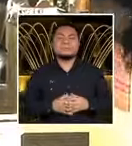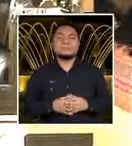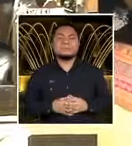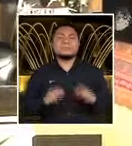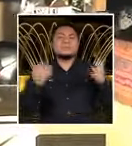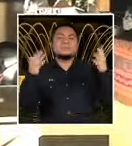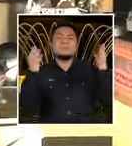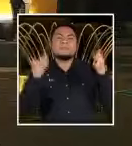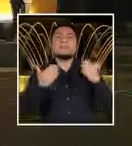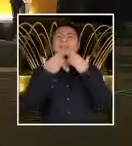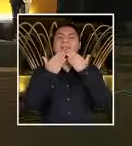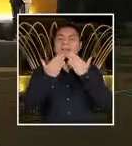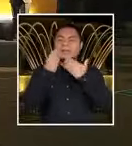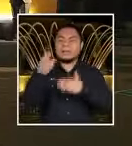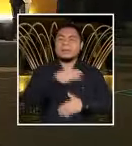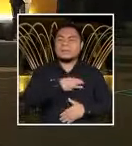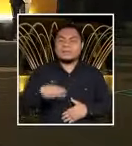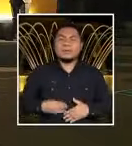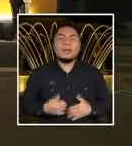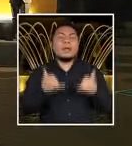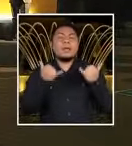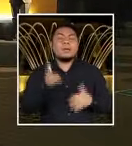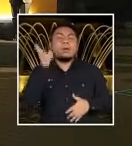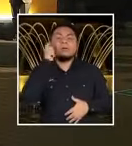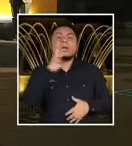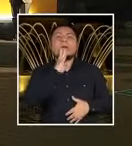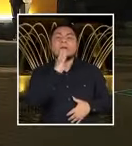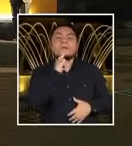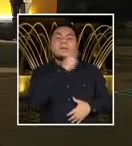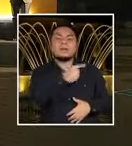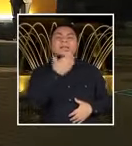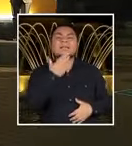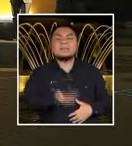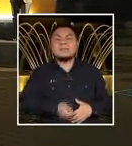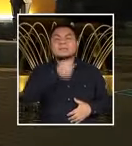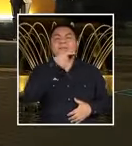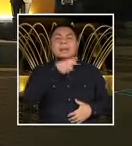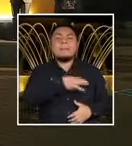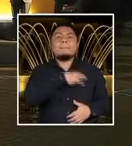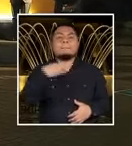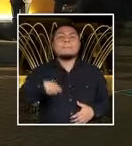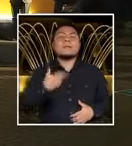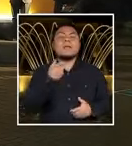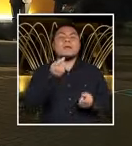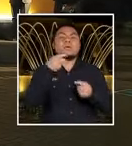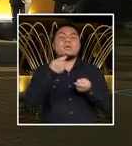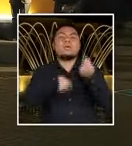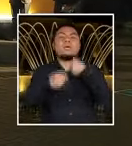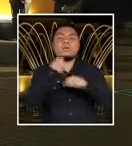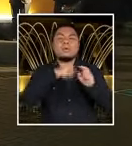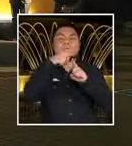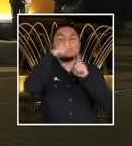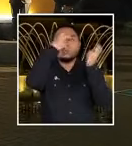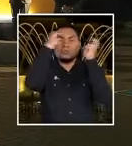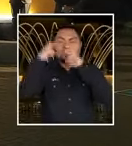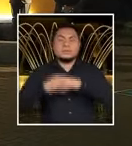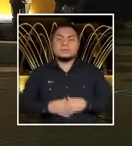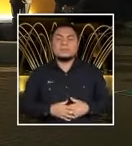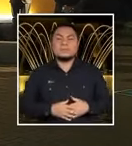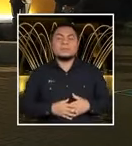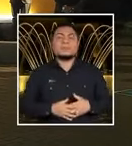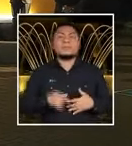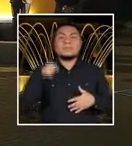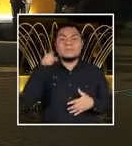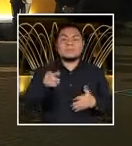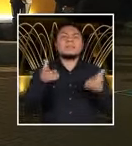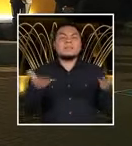Muchas gracias, señor ministro. Ahora vamos a escuchar las palabras de la titular del Ministerio de Comercio Exterior y Turismo, sector